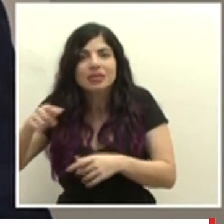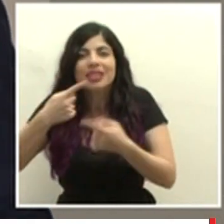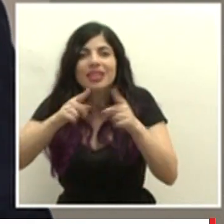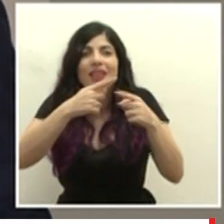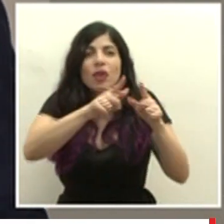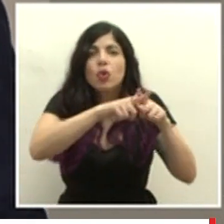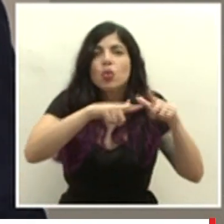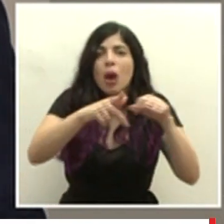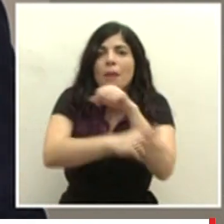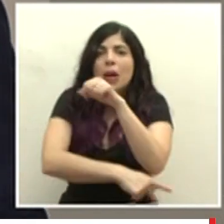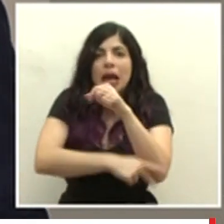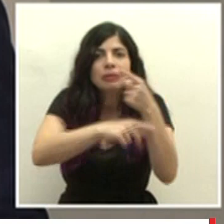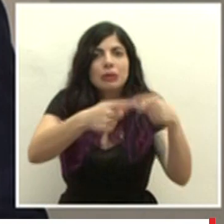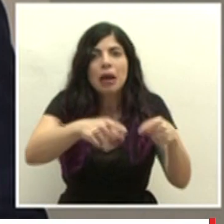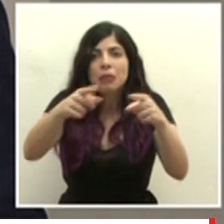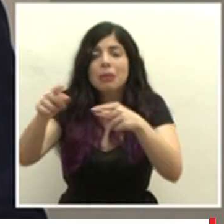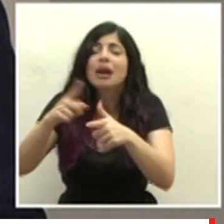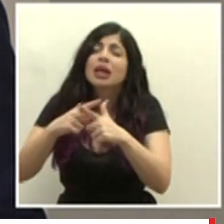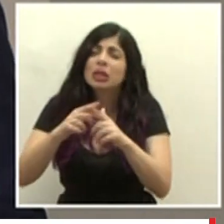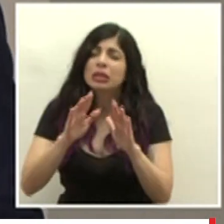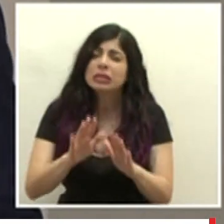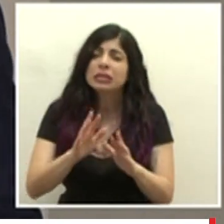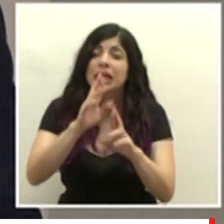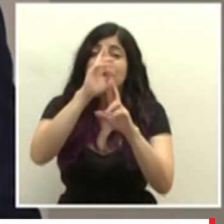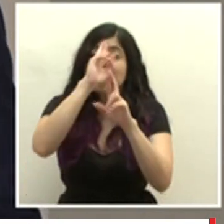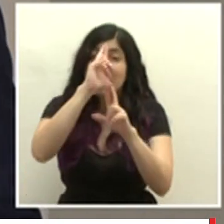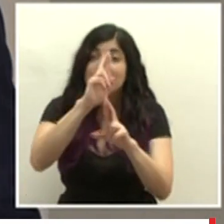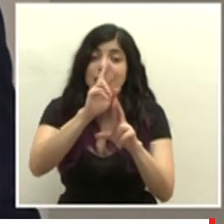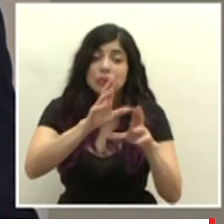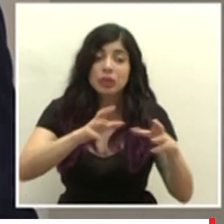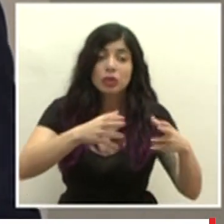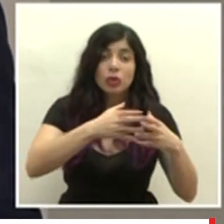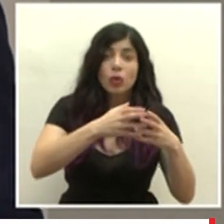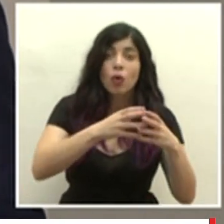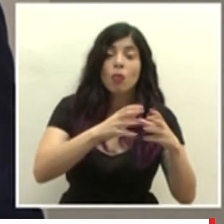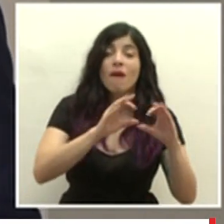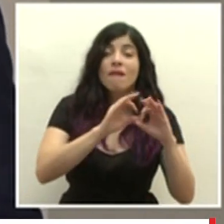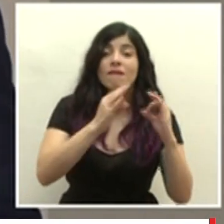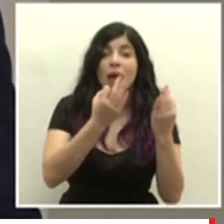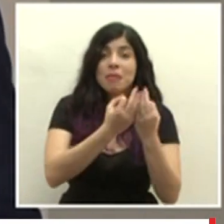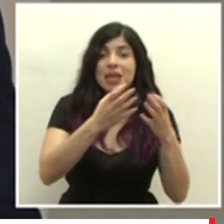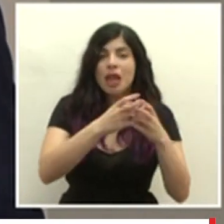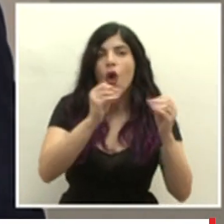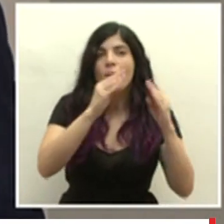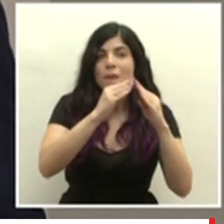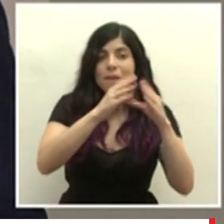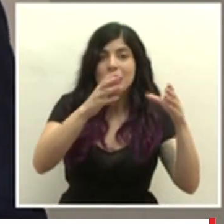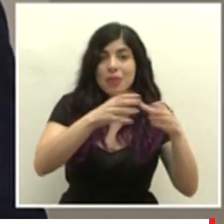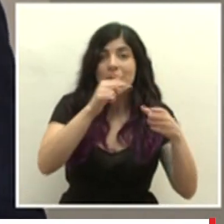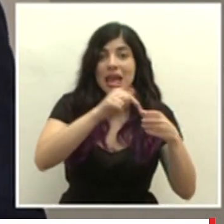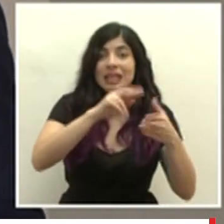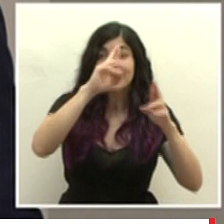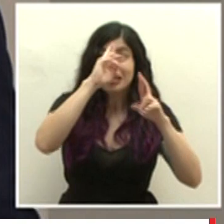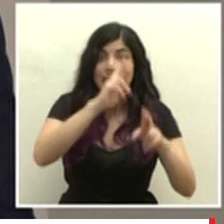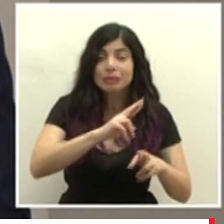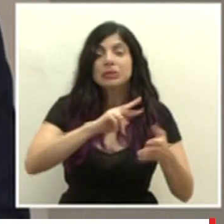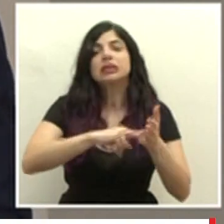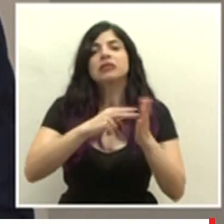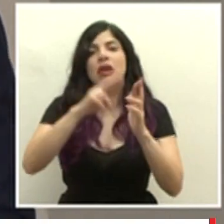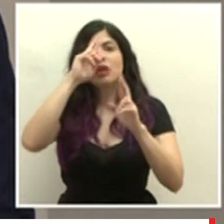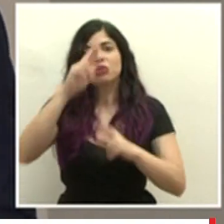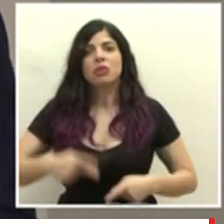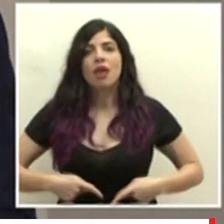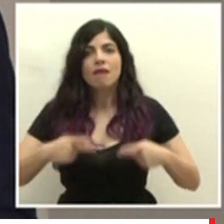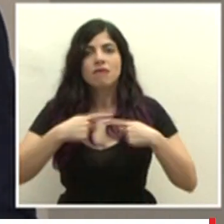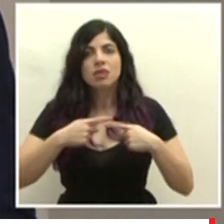que el asunto del respeto a la burbuja social es un respeto a la vida misma, a las personas que queremos, y en la medida que lo podamos mantener,